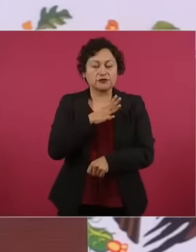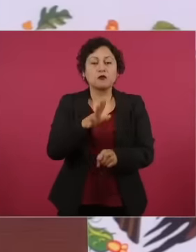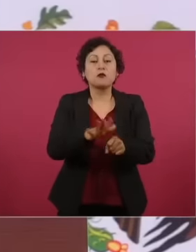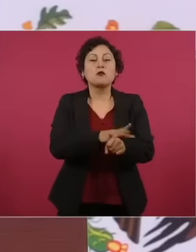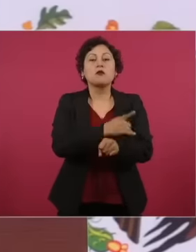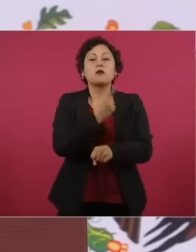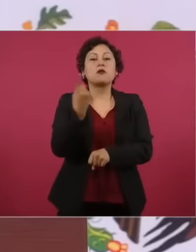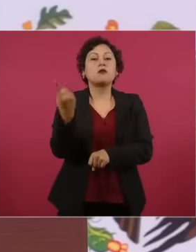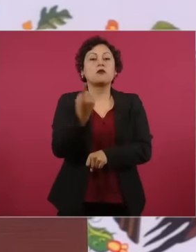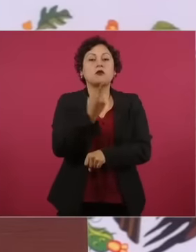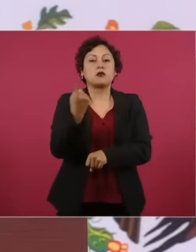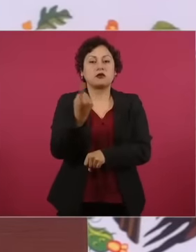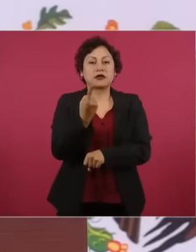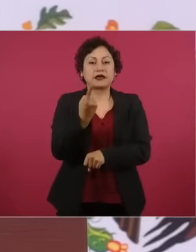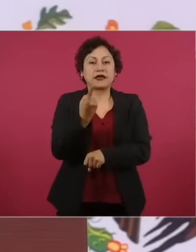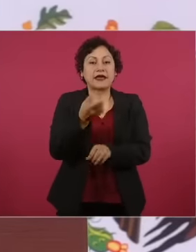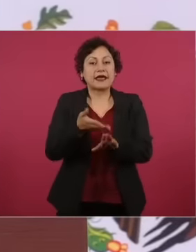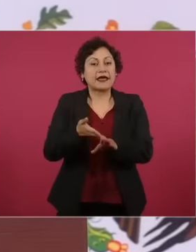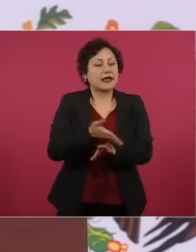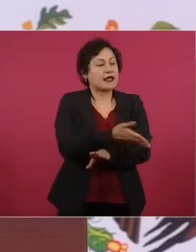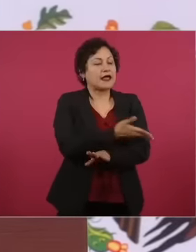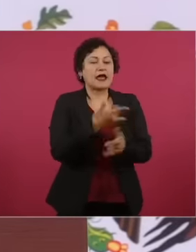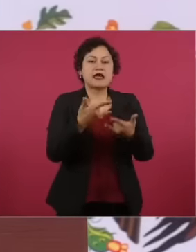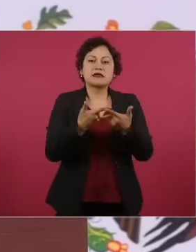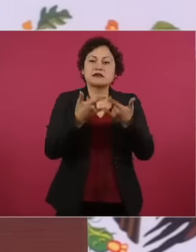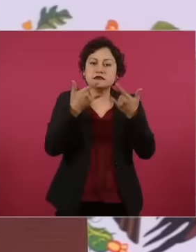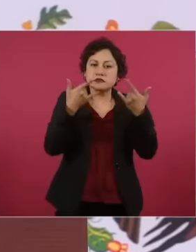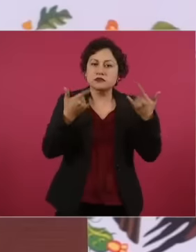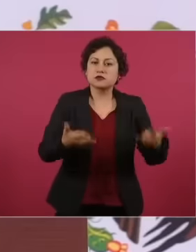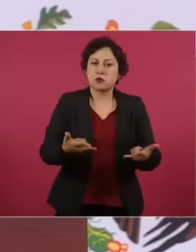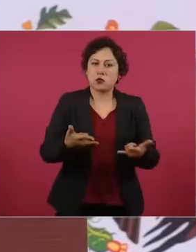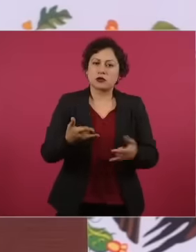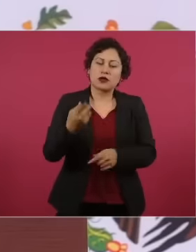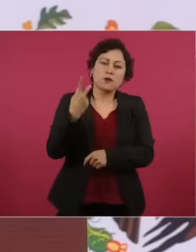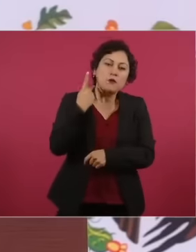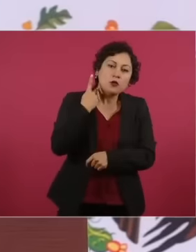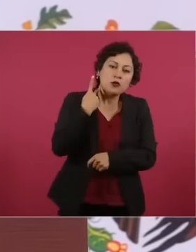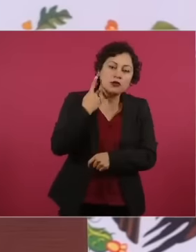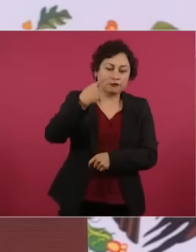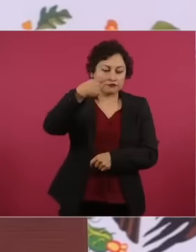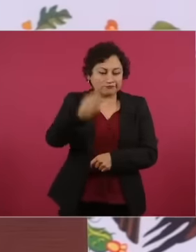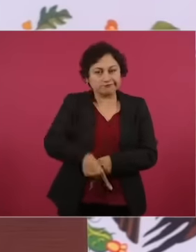y espléndida historia política de México.